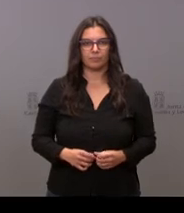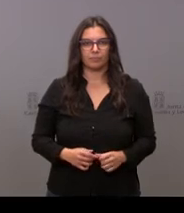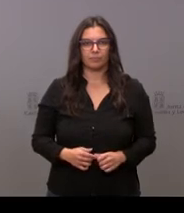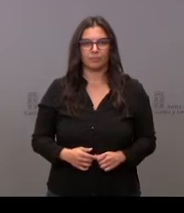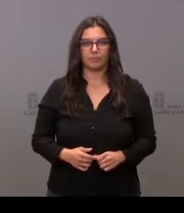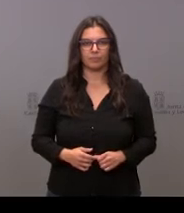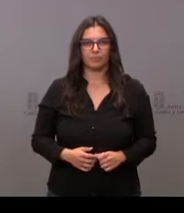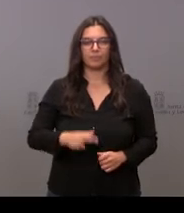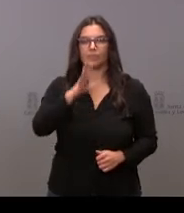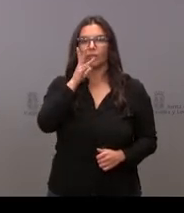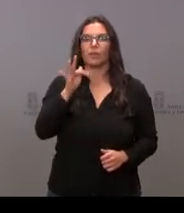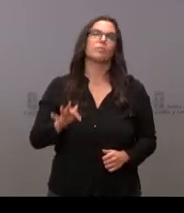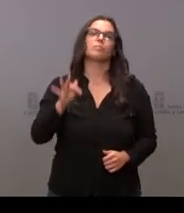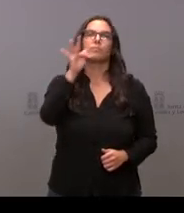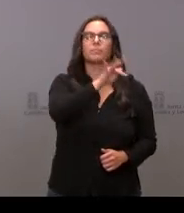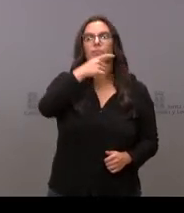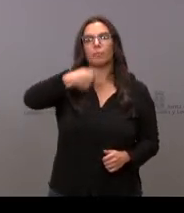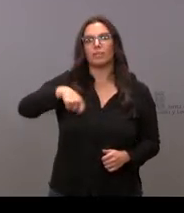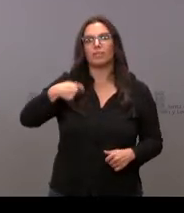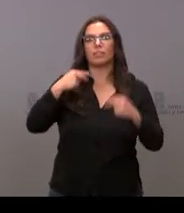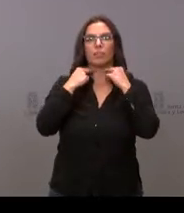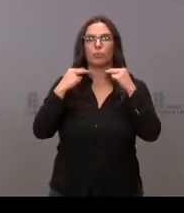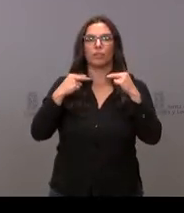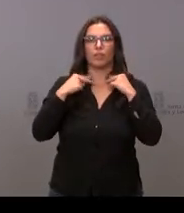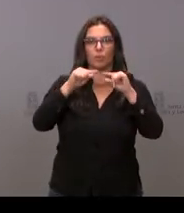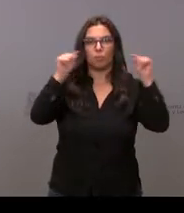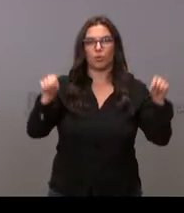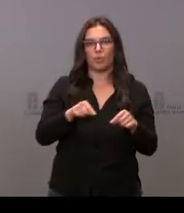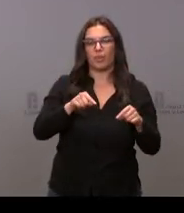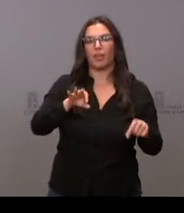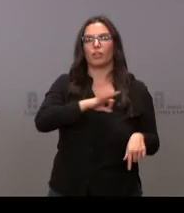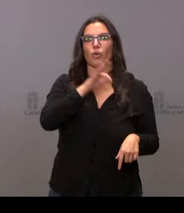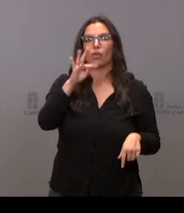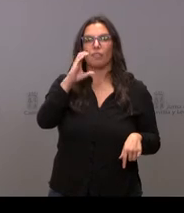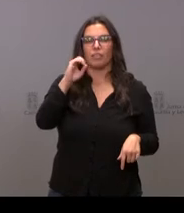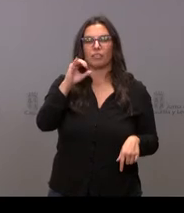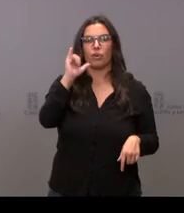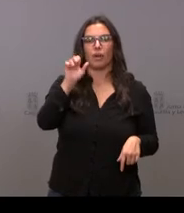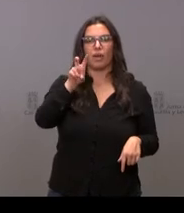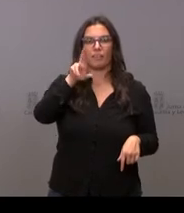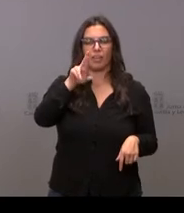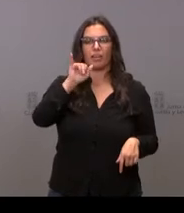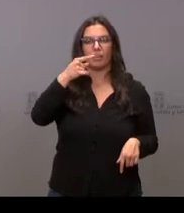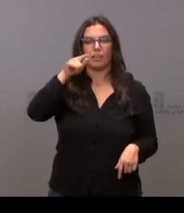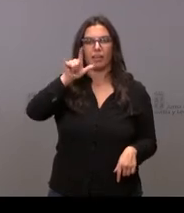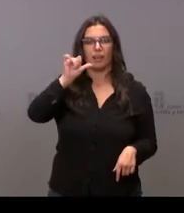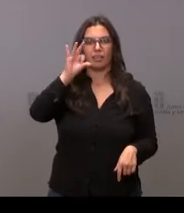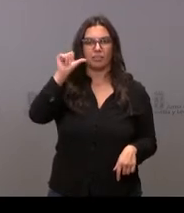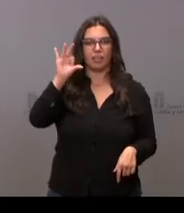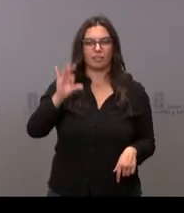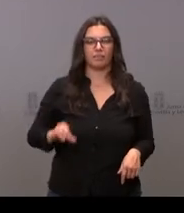tiene la palabra a continuación el presidente de la diputación provincial don francisco javier iglesias garcía